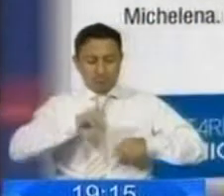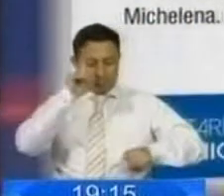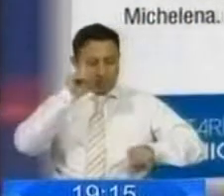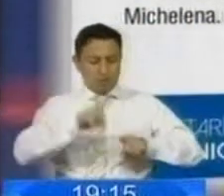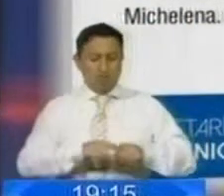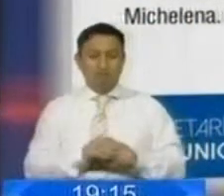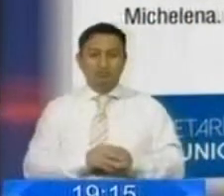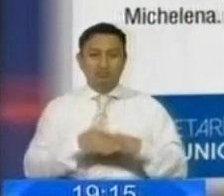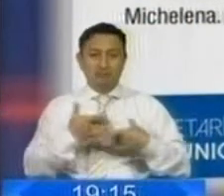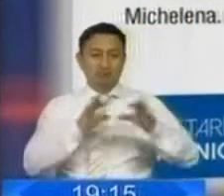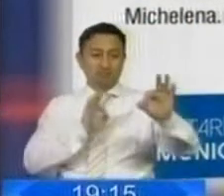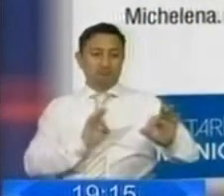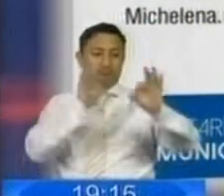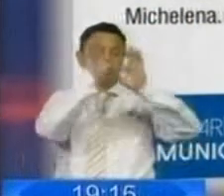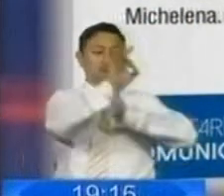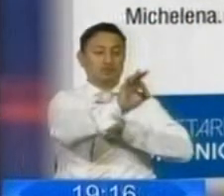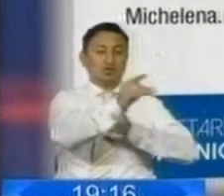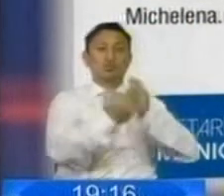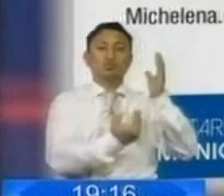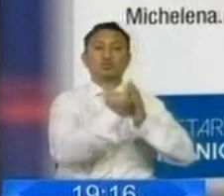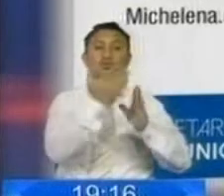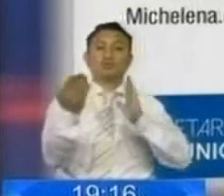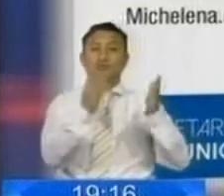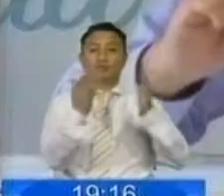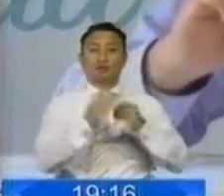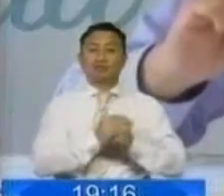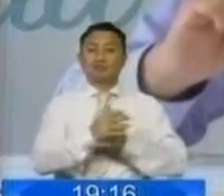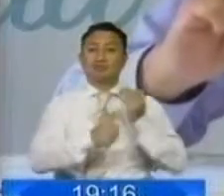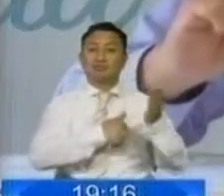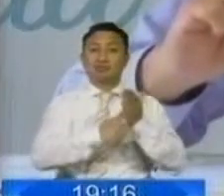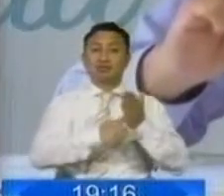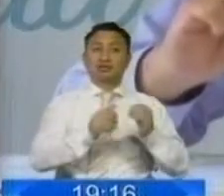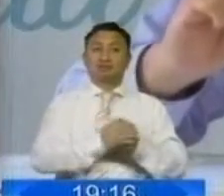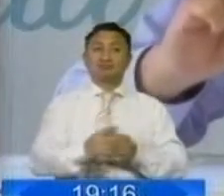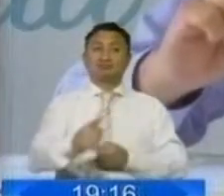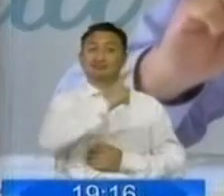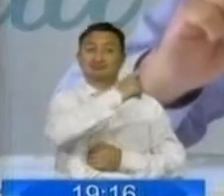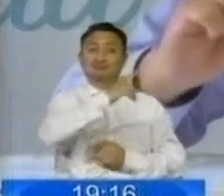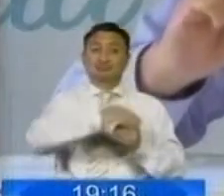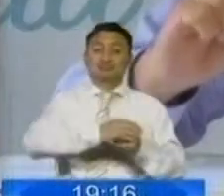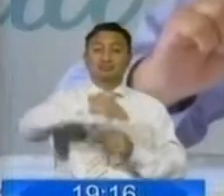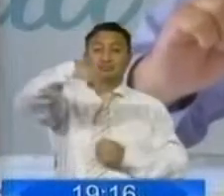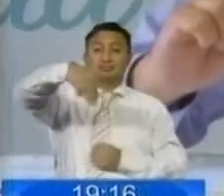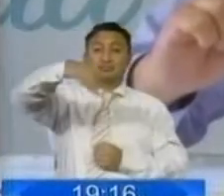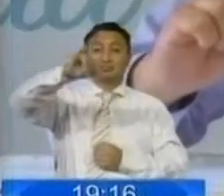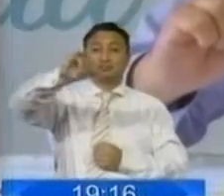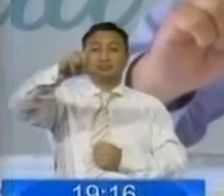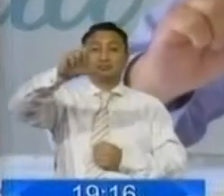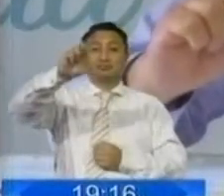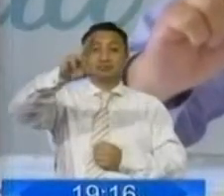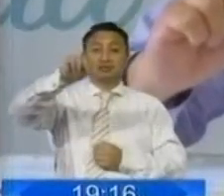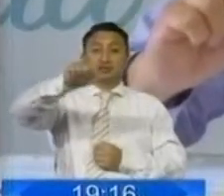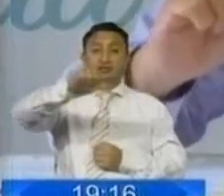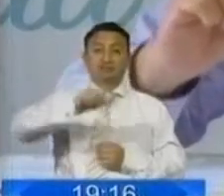de inmediato se ha designado como ministro encargado a Andrés Michelena, quien se desempeña como